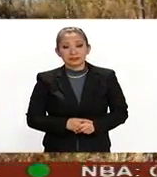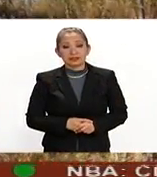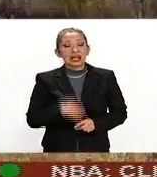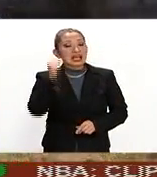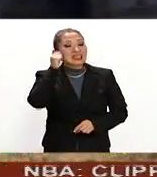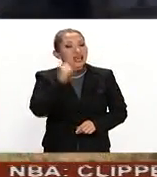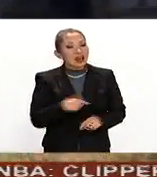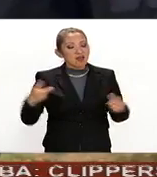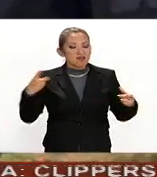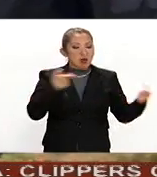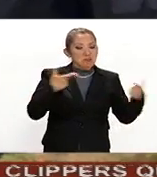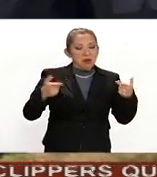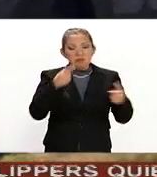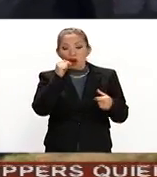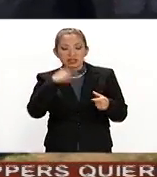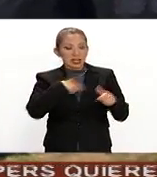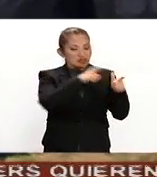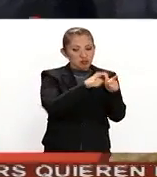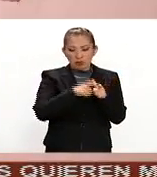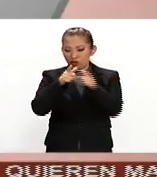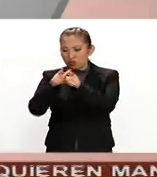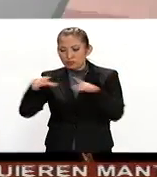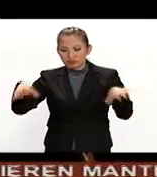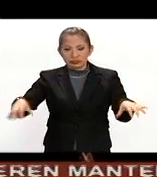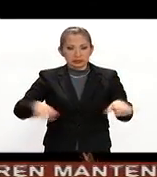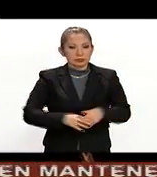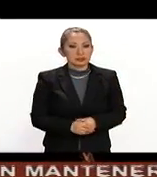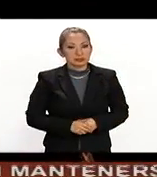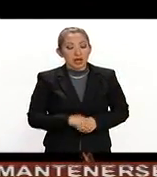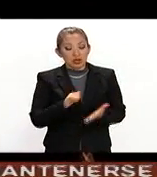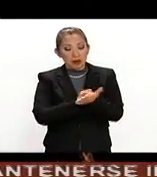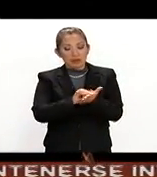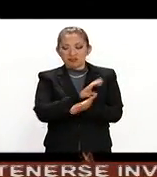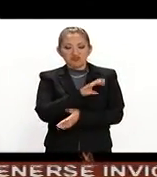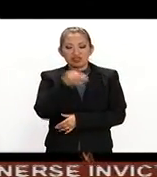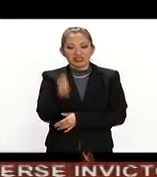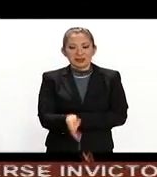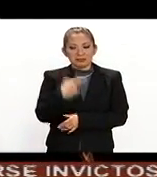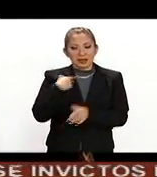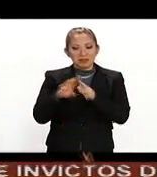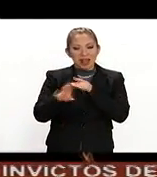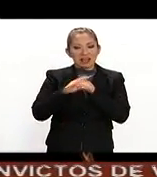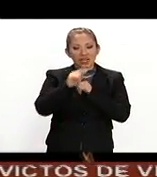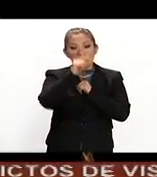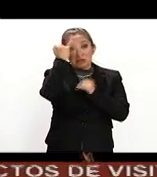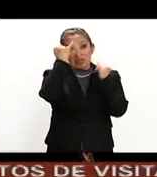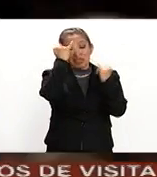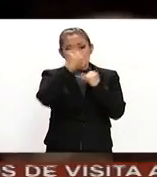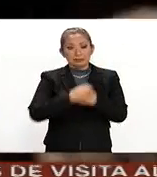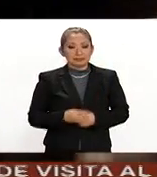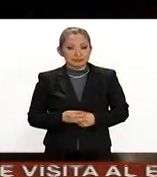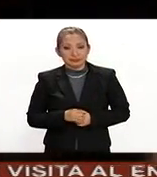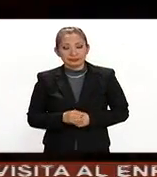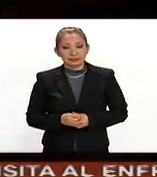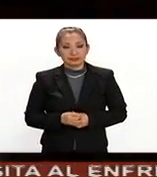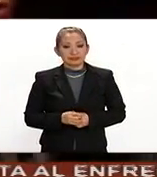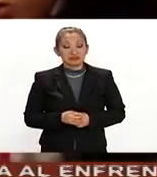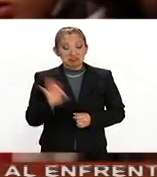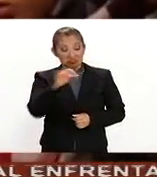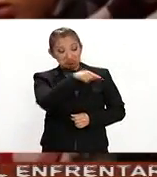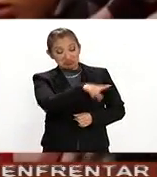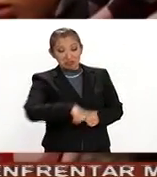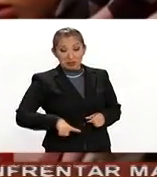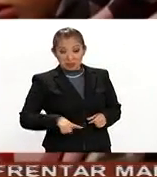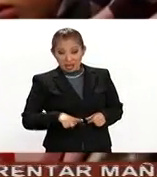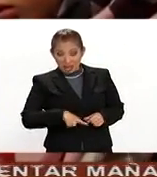En Guerrero se enfrentan policías comunitarios. Nueva York rechaza la política migratoria de Donald Trump. Si el